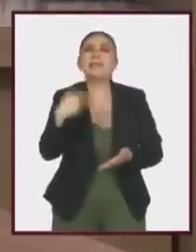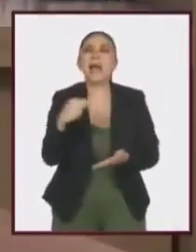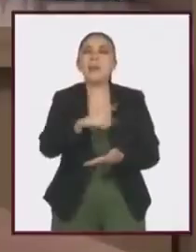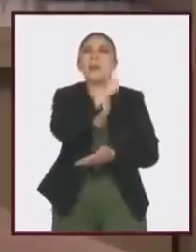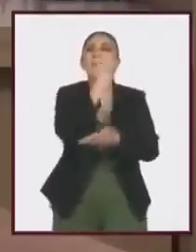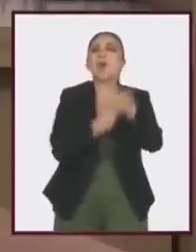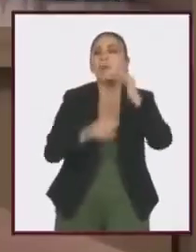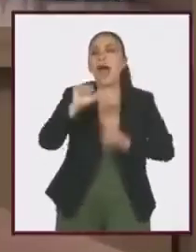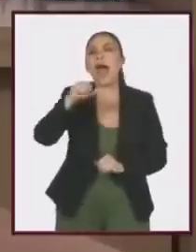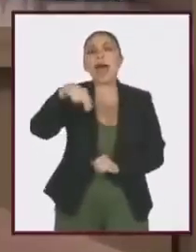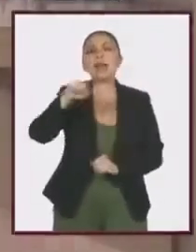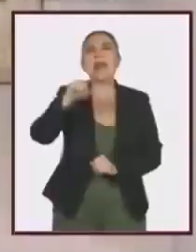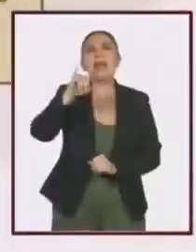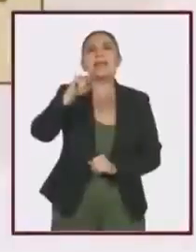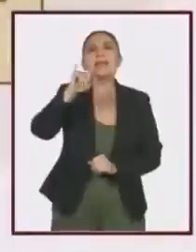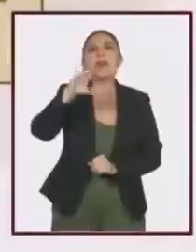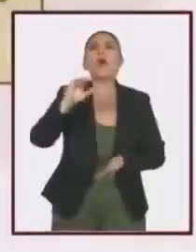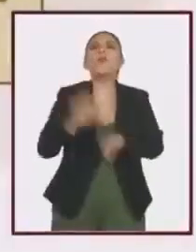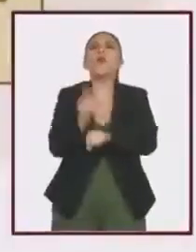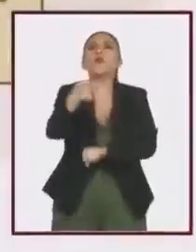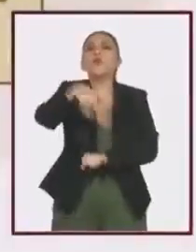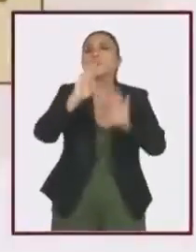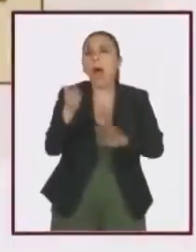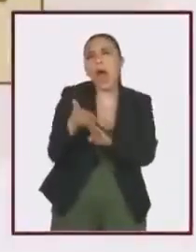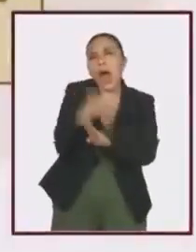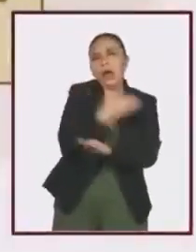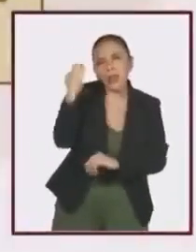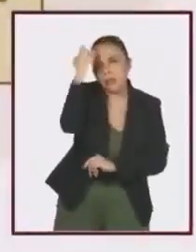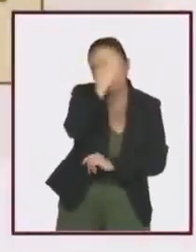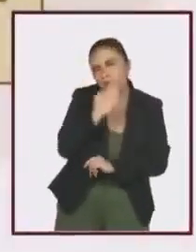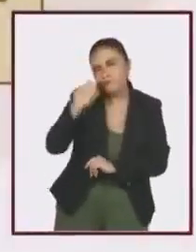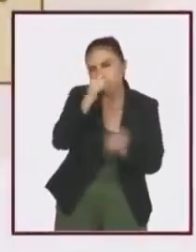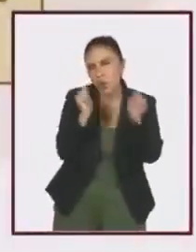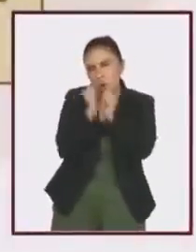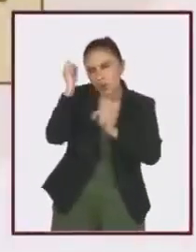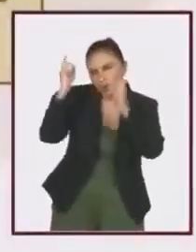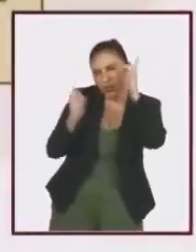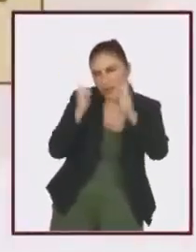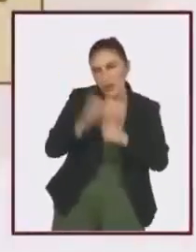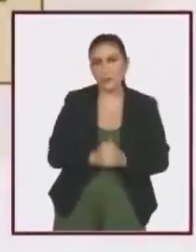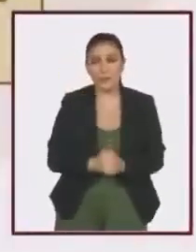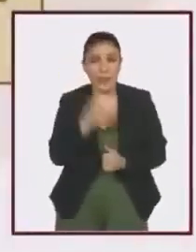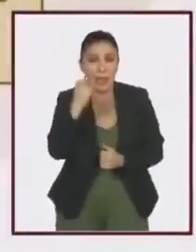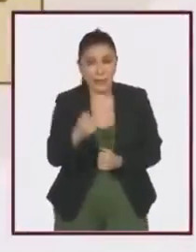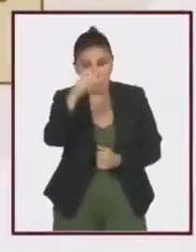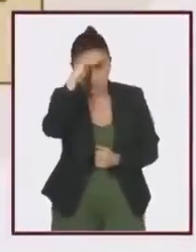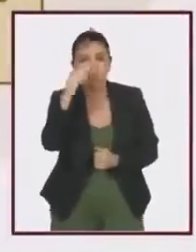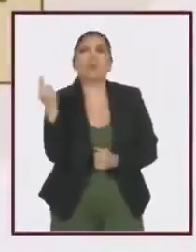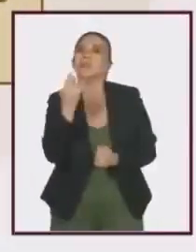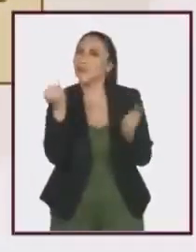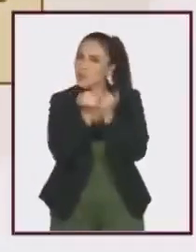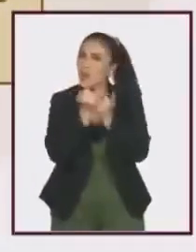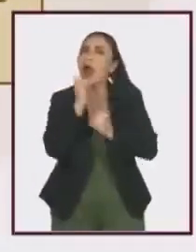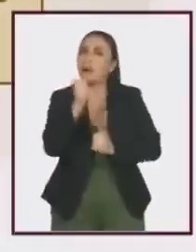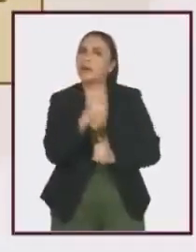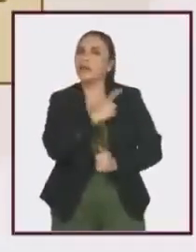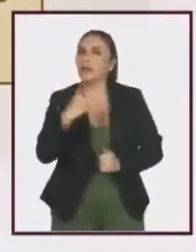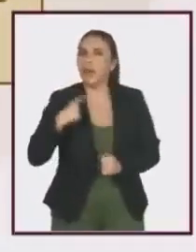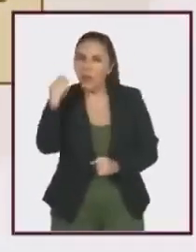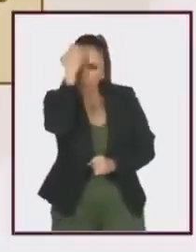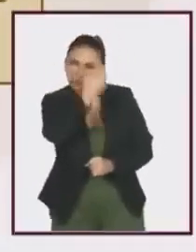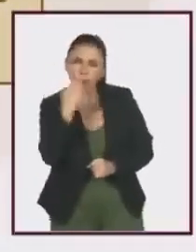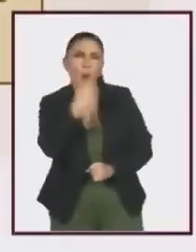es producto de este proceso de codiseño. El codiseño no elude la observancia obligatoria de